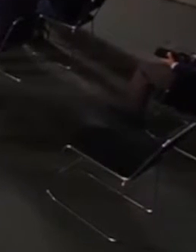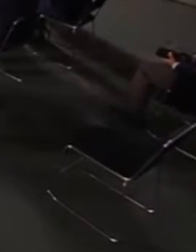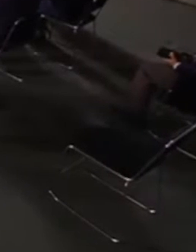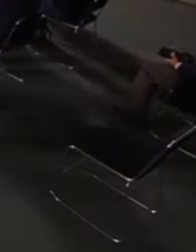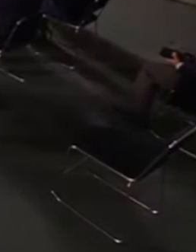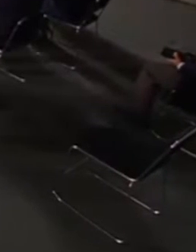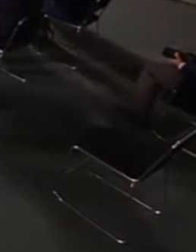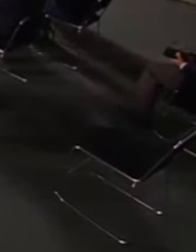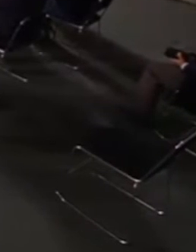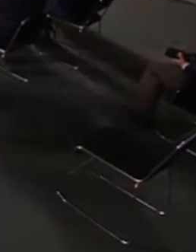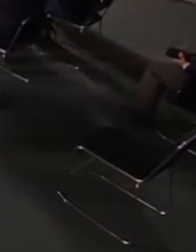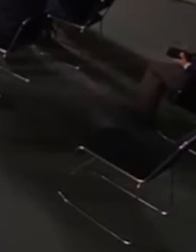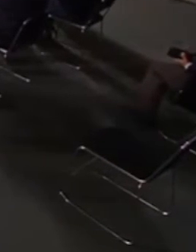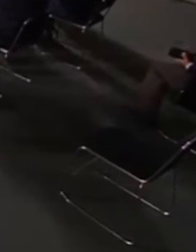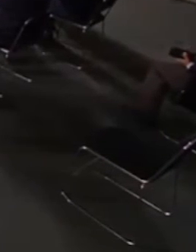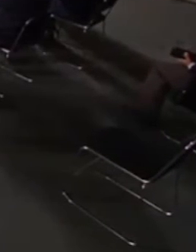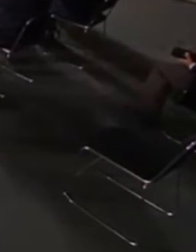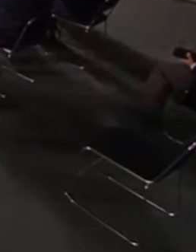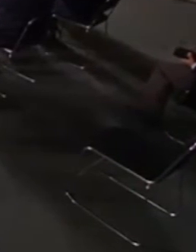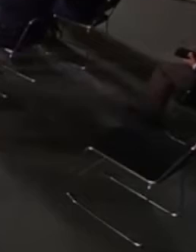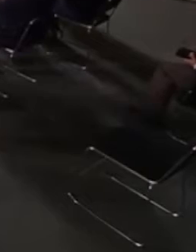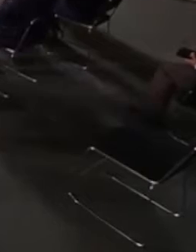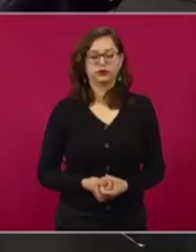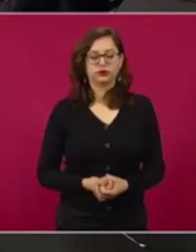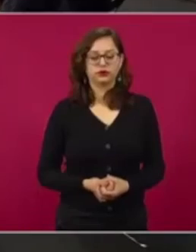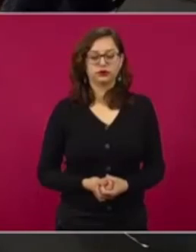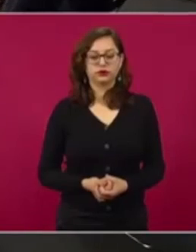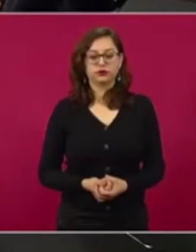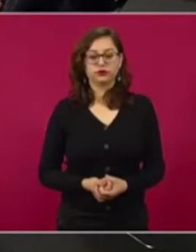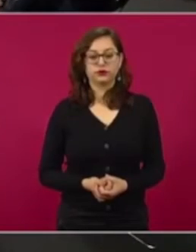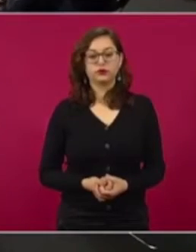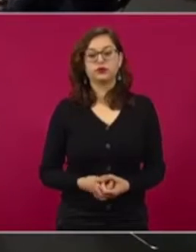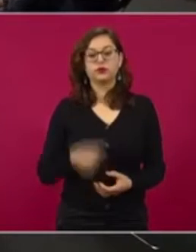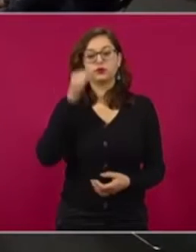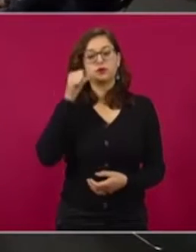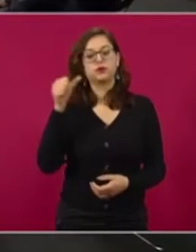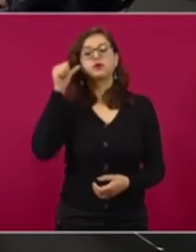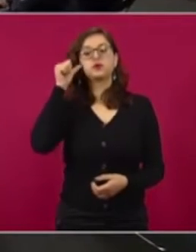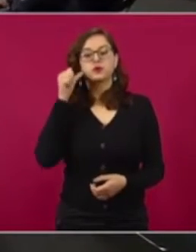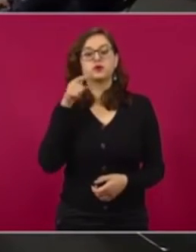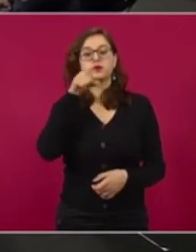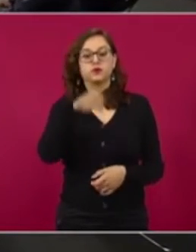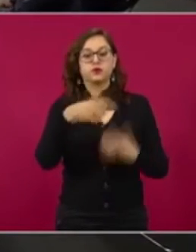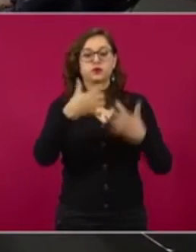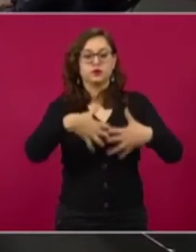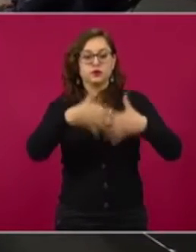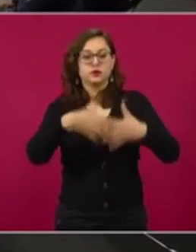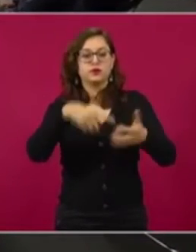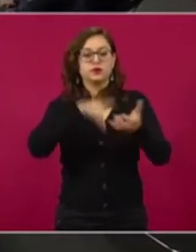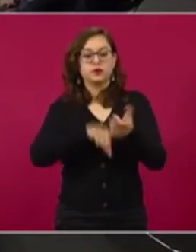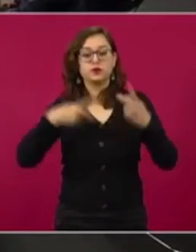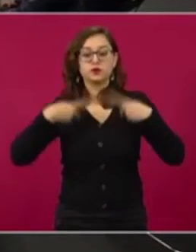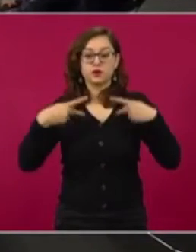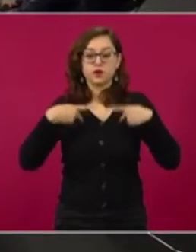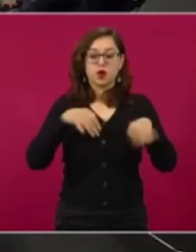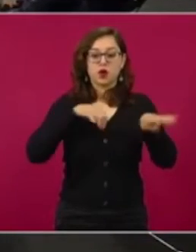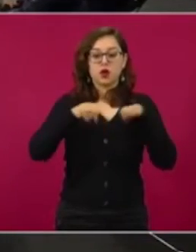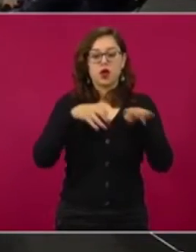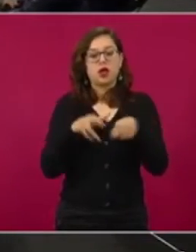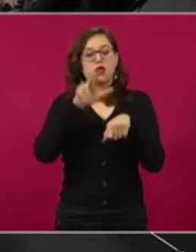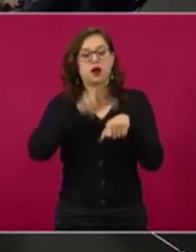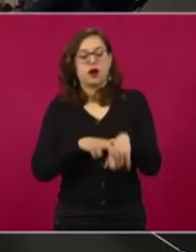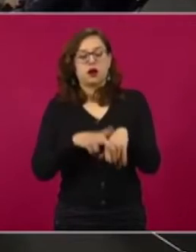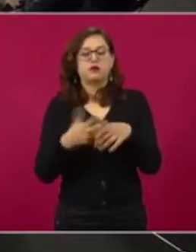se transmitió este mensaje que envía a los trabajadores de la refinería. Son